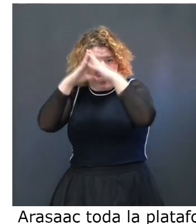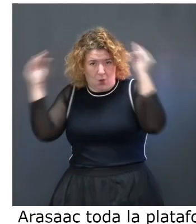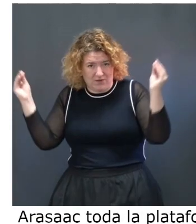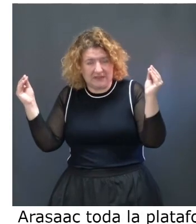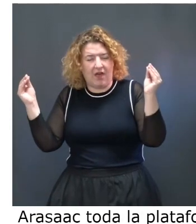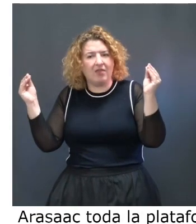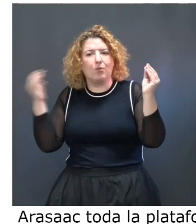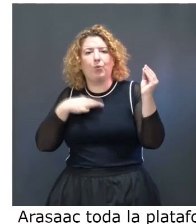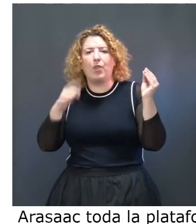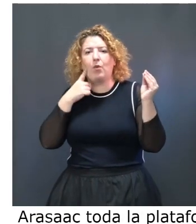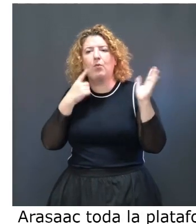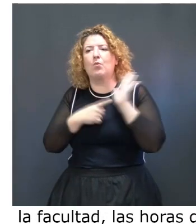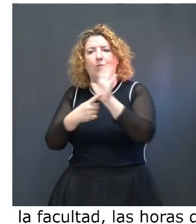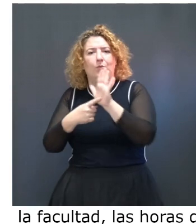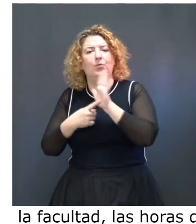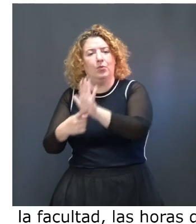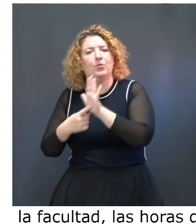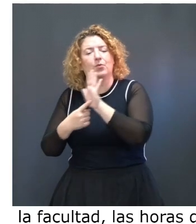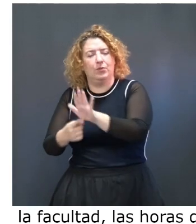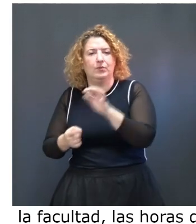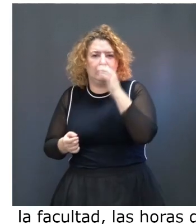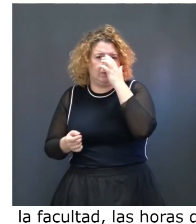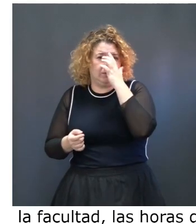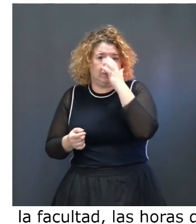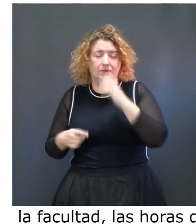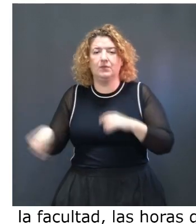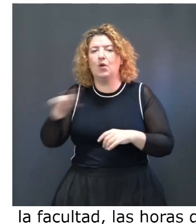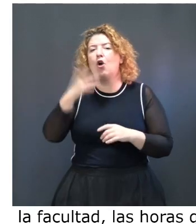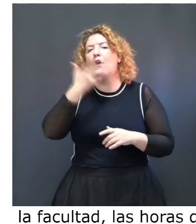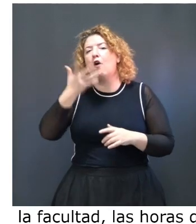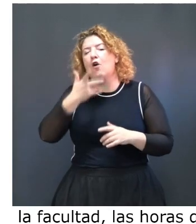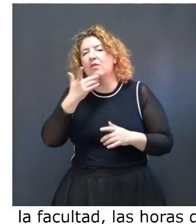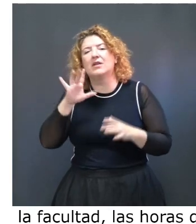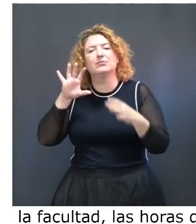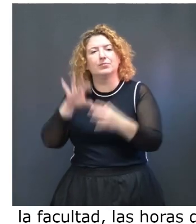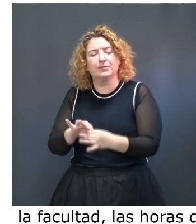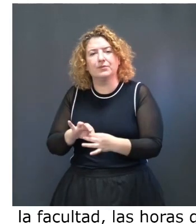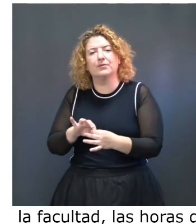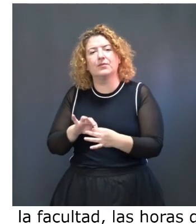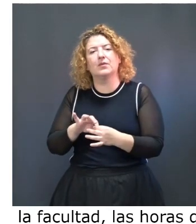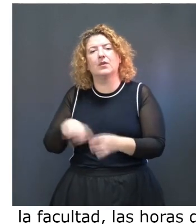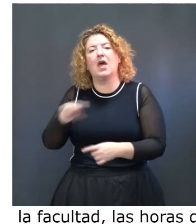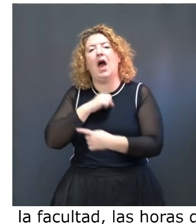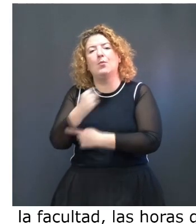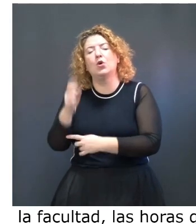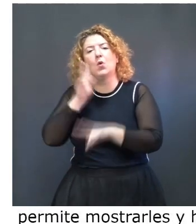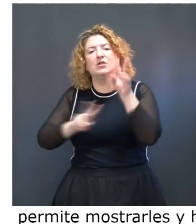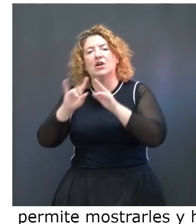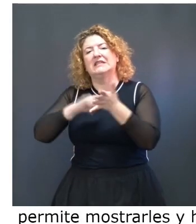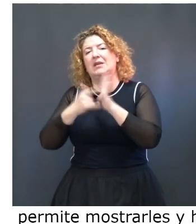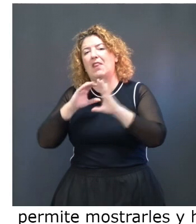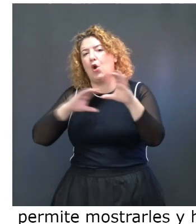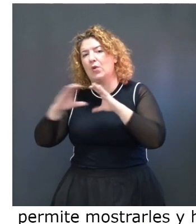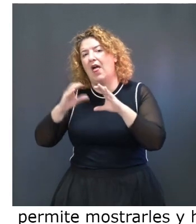permite mostrarles y hacer un poco un picoteo por algunos conocimientos relacionados con los apoyos visuales o los sistemas de